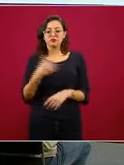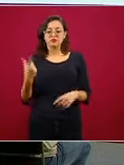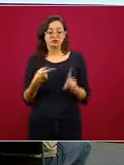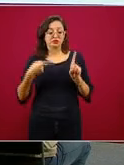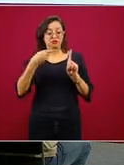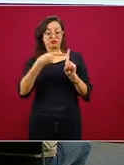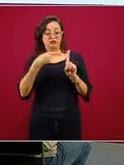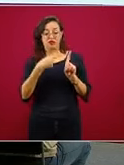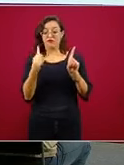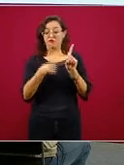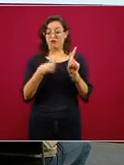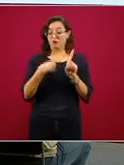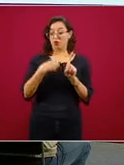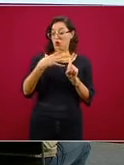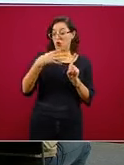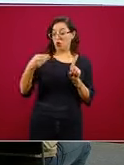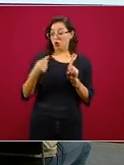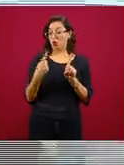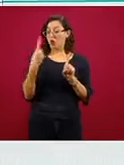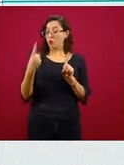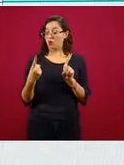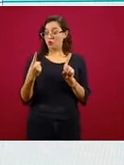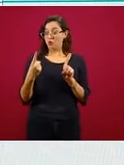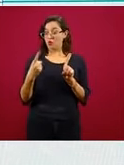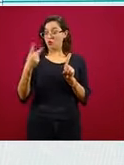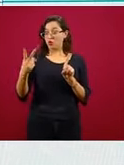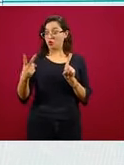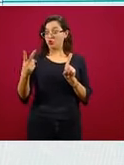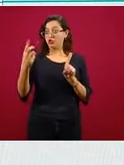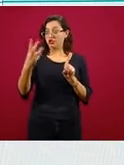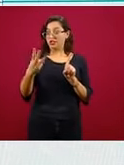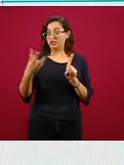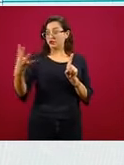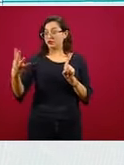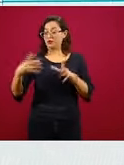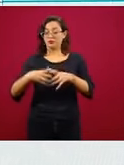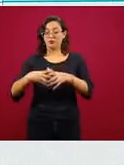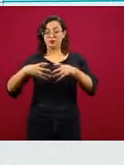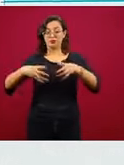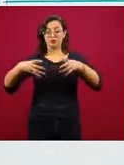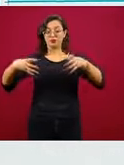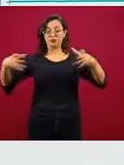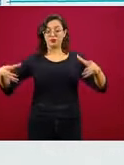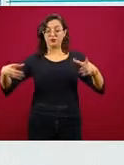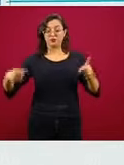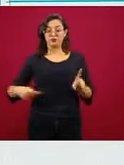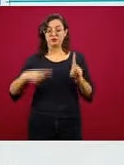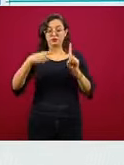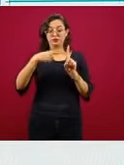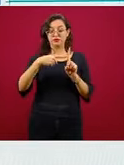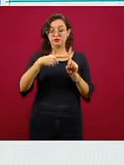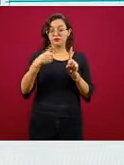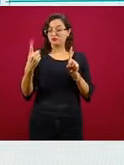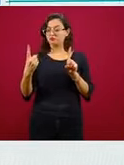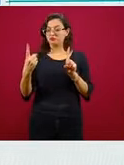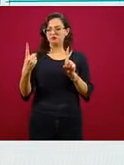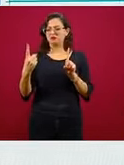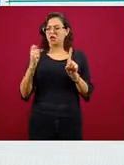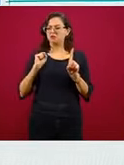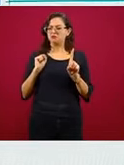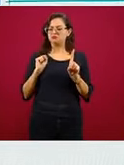de una, la epidemia sigue y crece. Si contagia a menos de